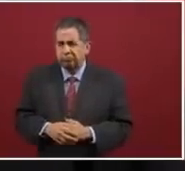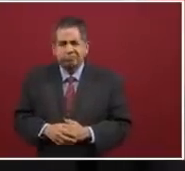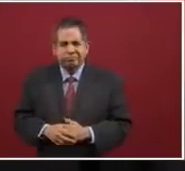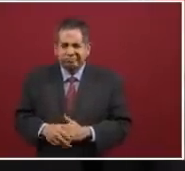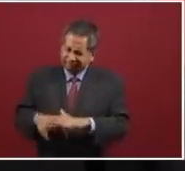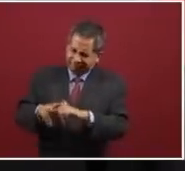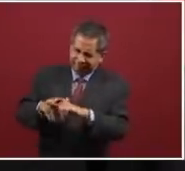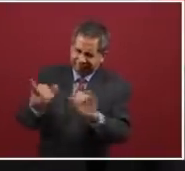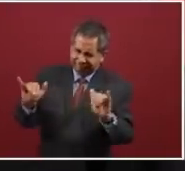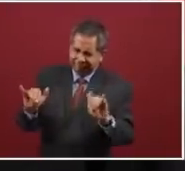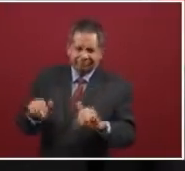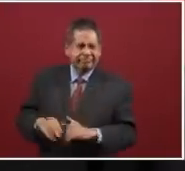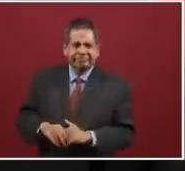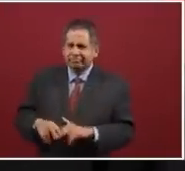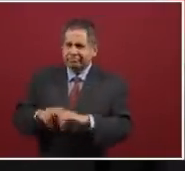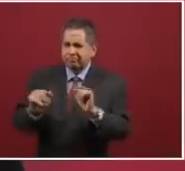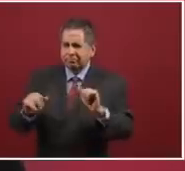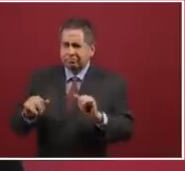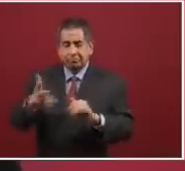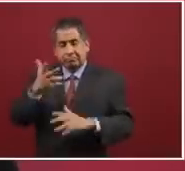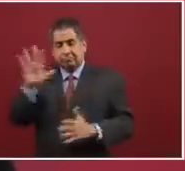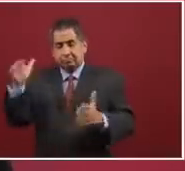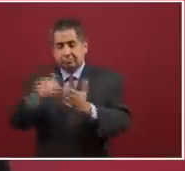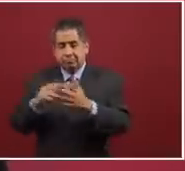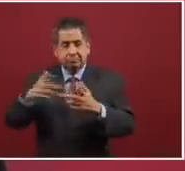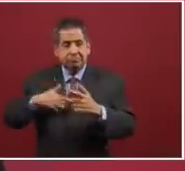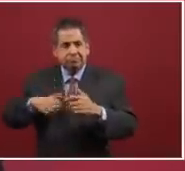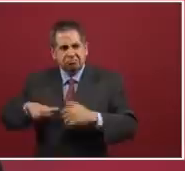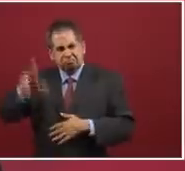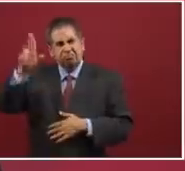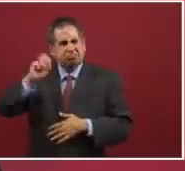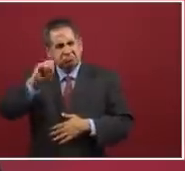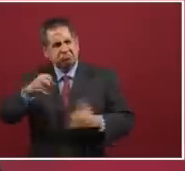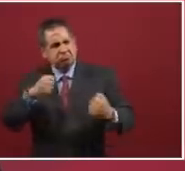nadie de 10,000.